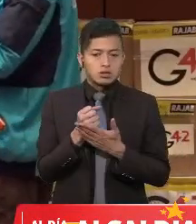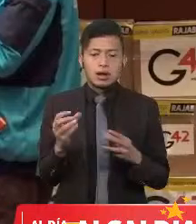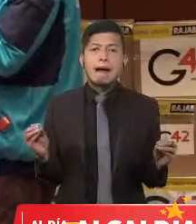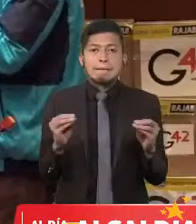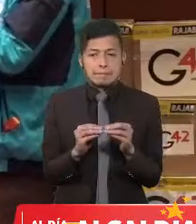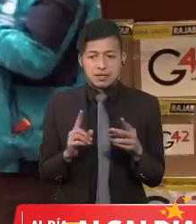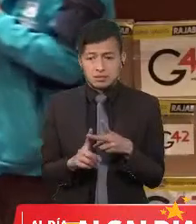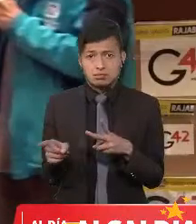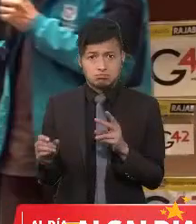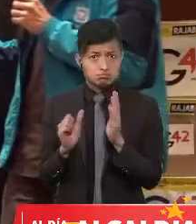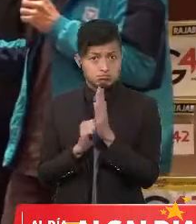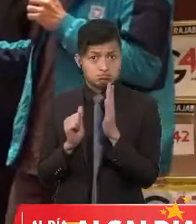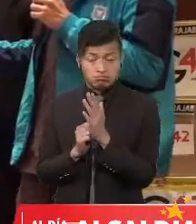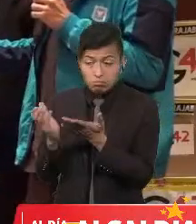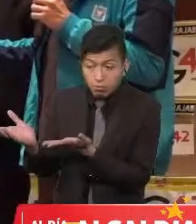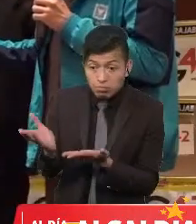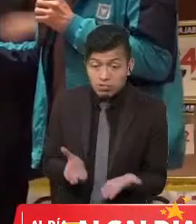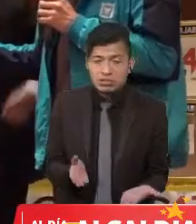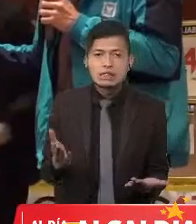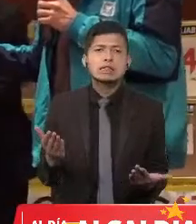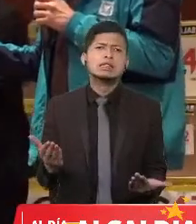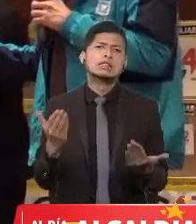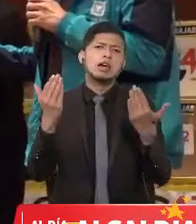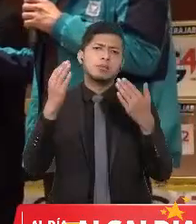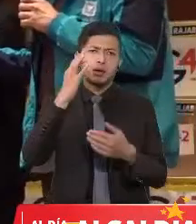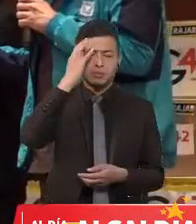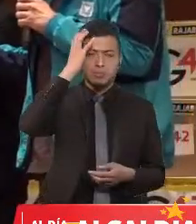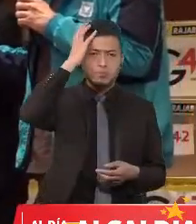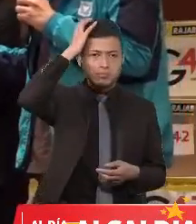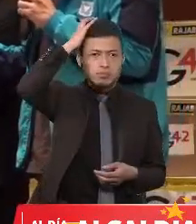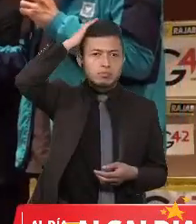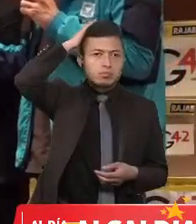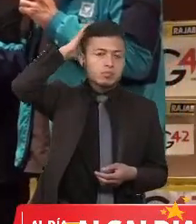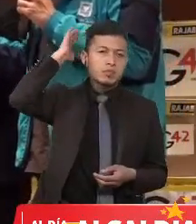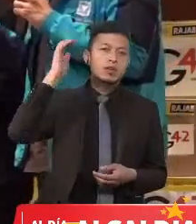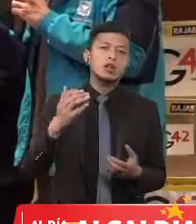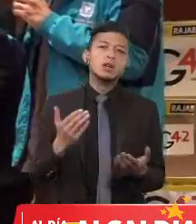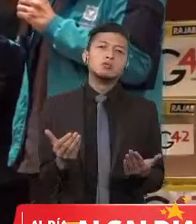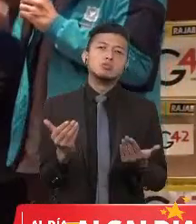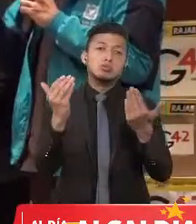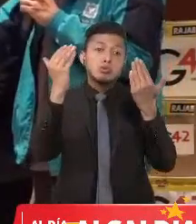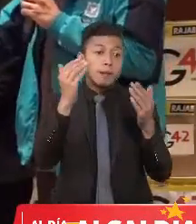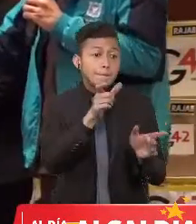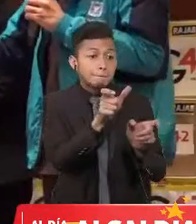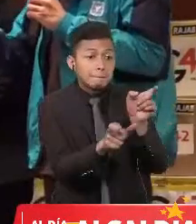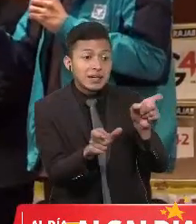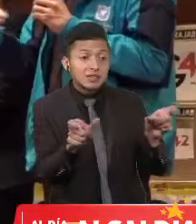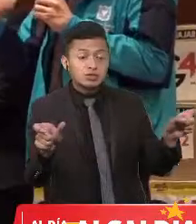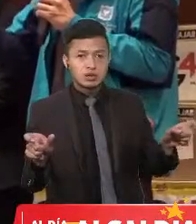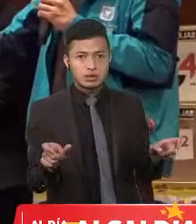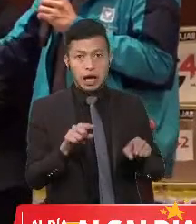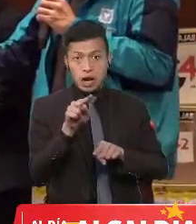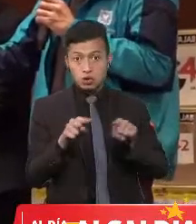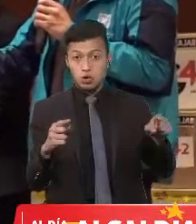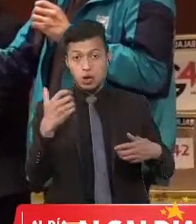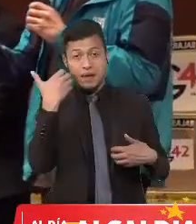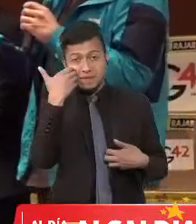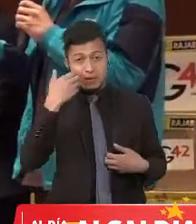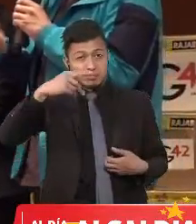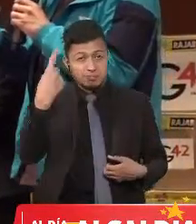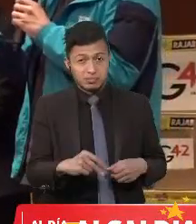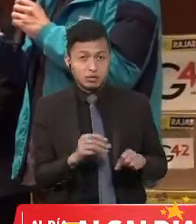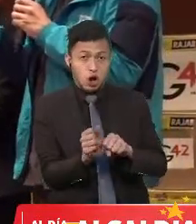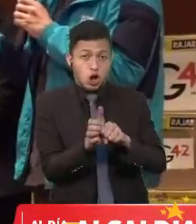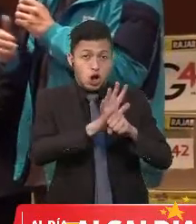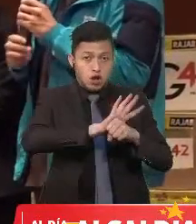equipos que nos pueden servir para acompañar a estos pacientes post-COVID, que fueron ya atendidos en COVID